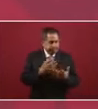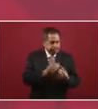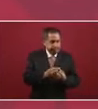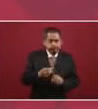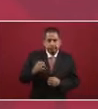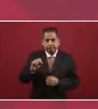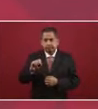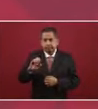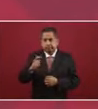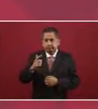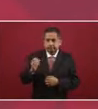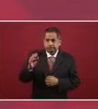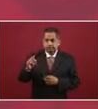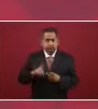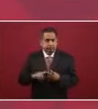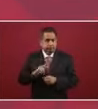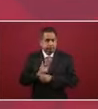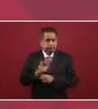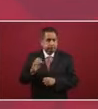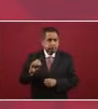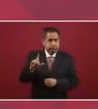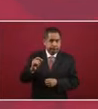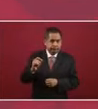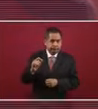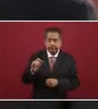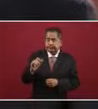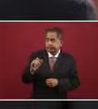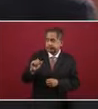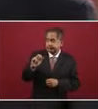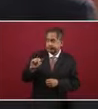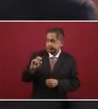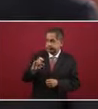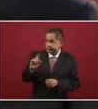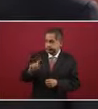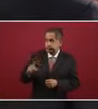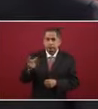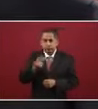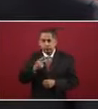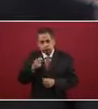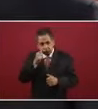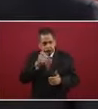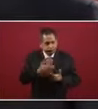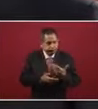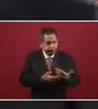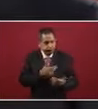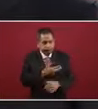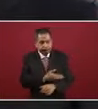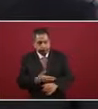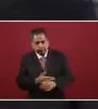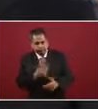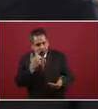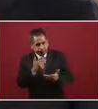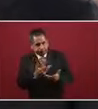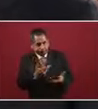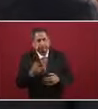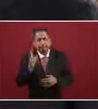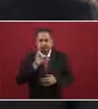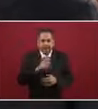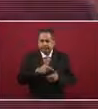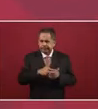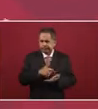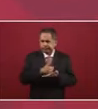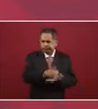de Gobernación. La licenciada Olga Sánchez Cordero está atendiendo este asunto y vamos a seguir